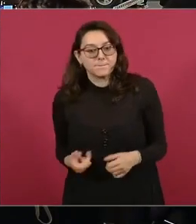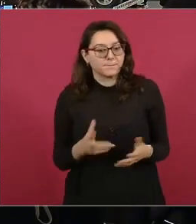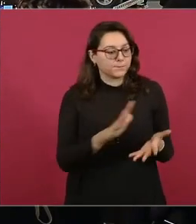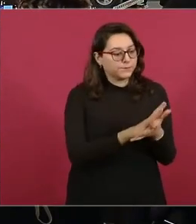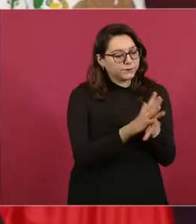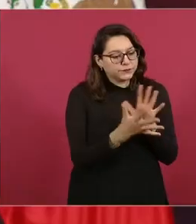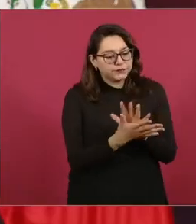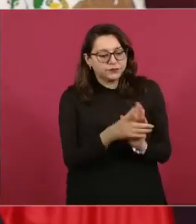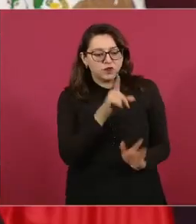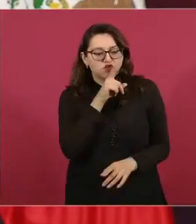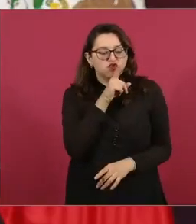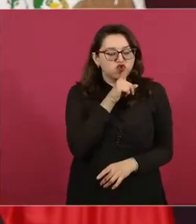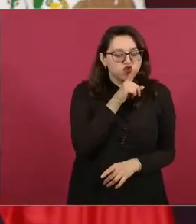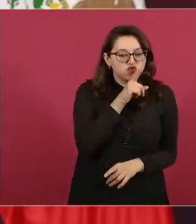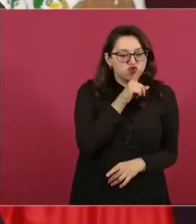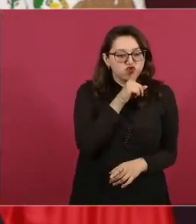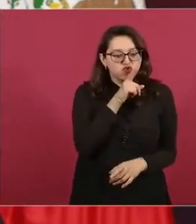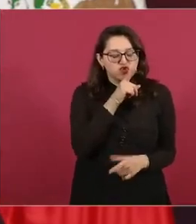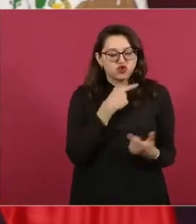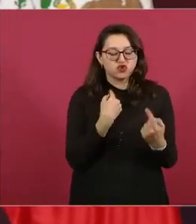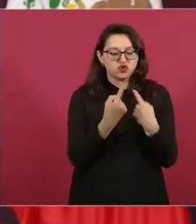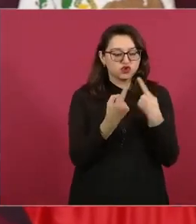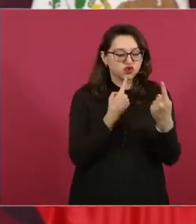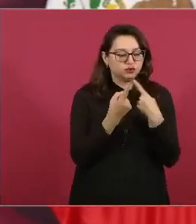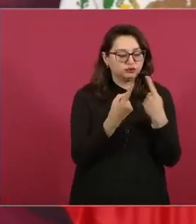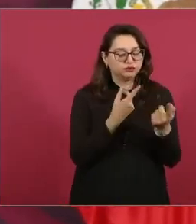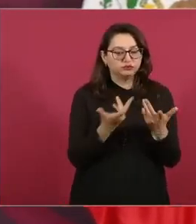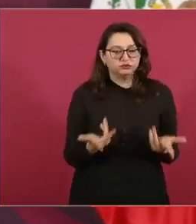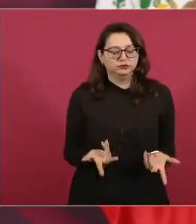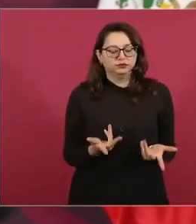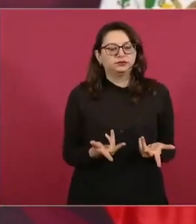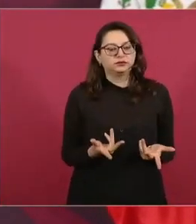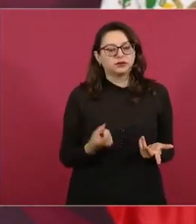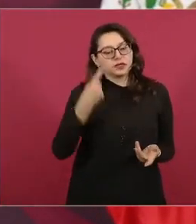Eran organismos, cuando mucho, para la élite,